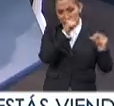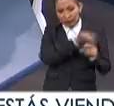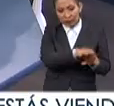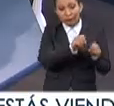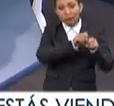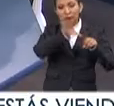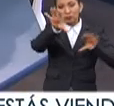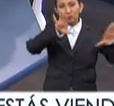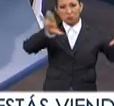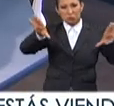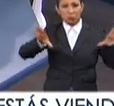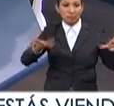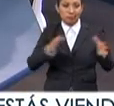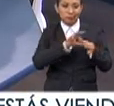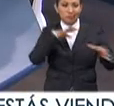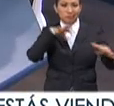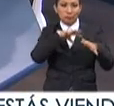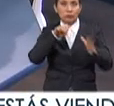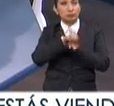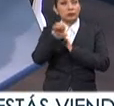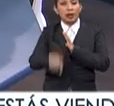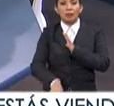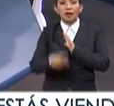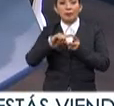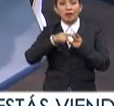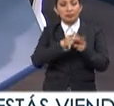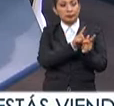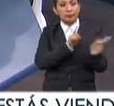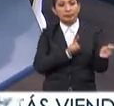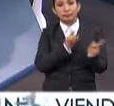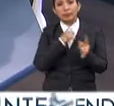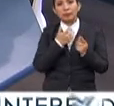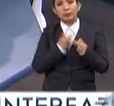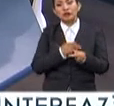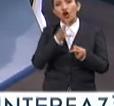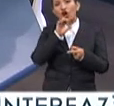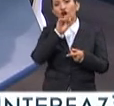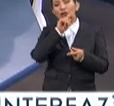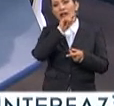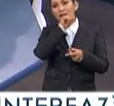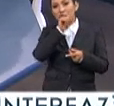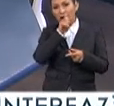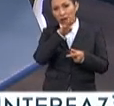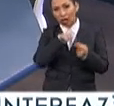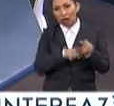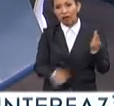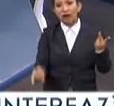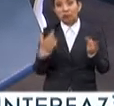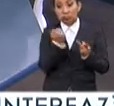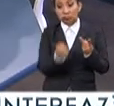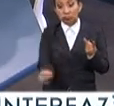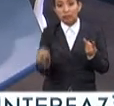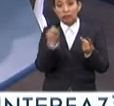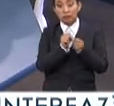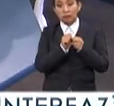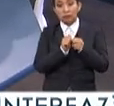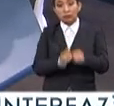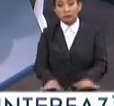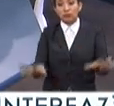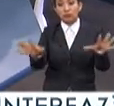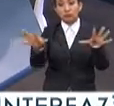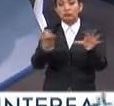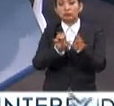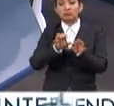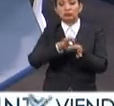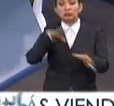ya ha disgregado un poco por ejemplo se empezaron a separar autores como cortázar el del famoso boom también se hizo o